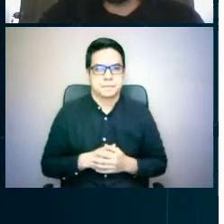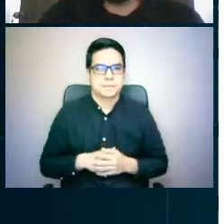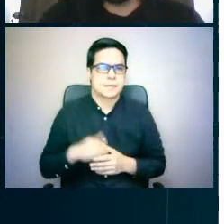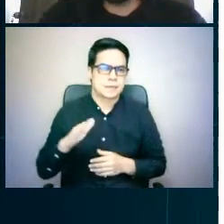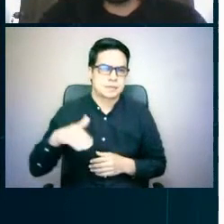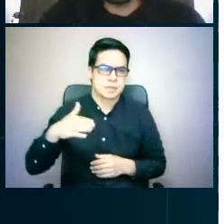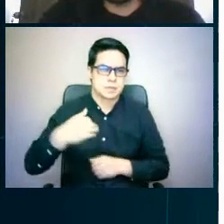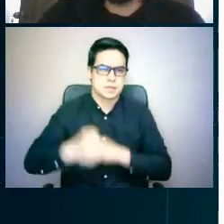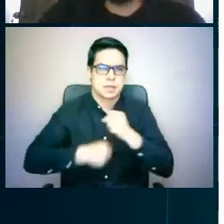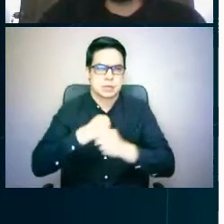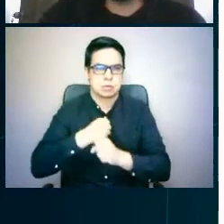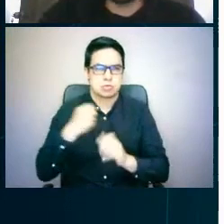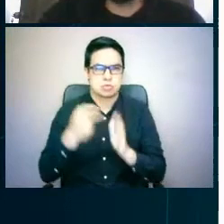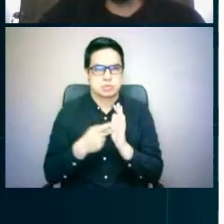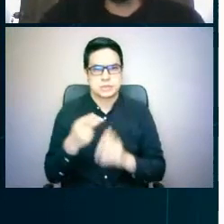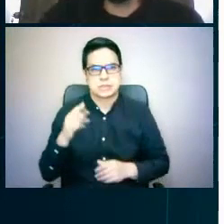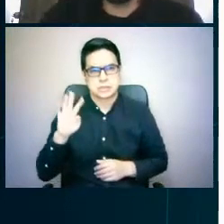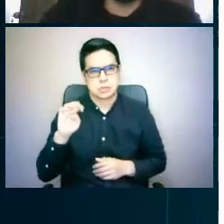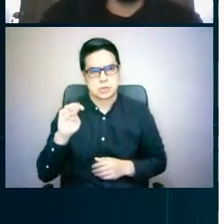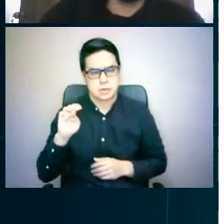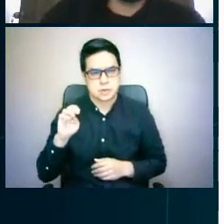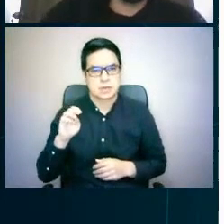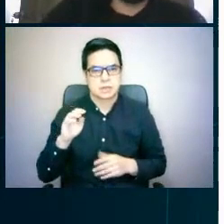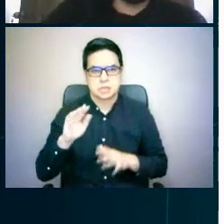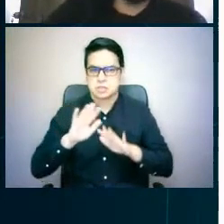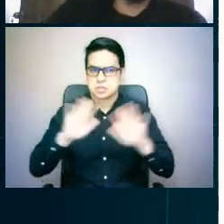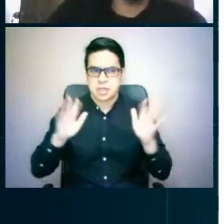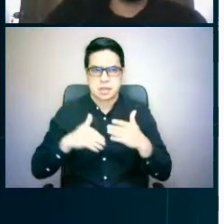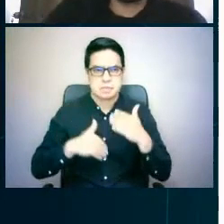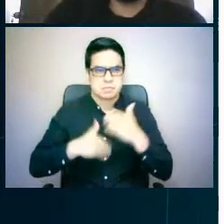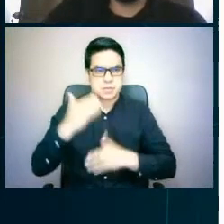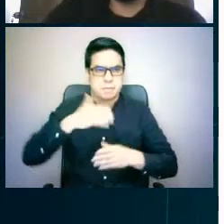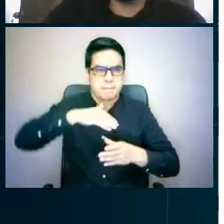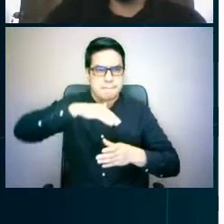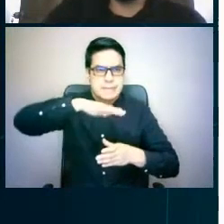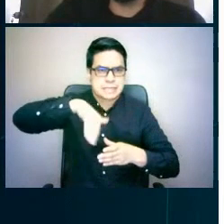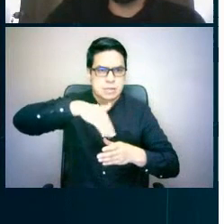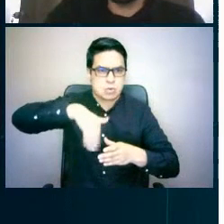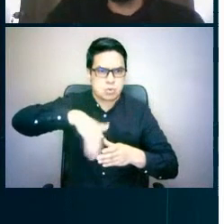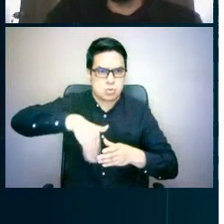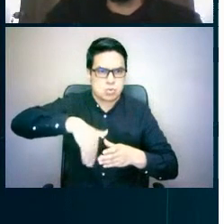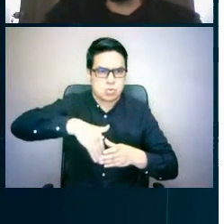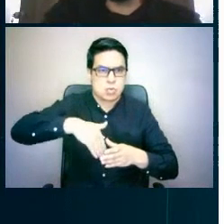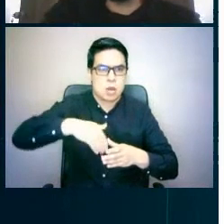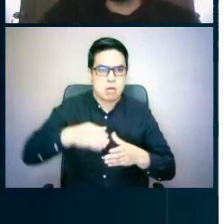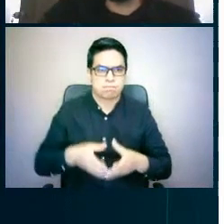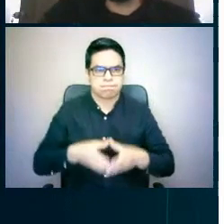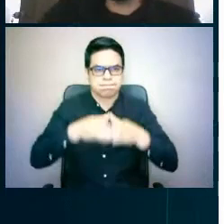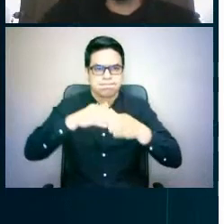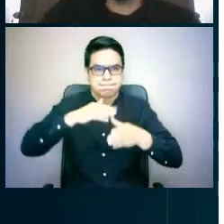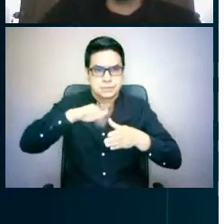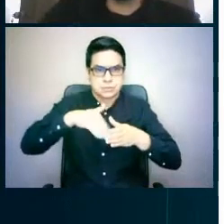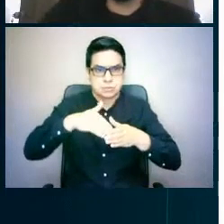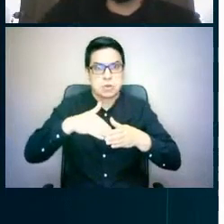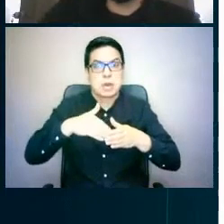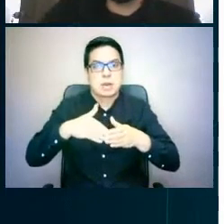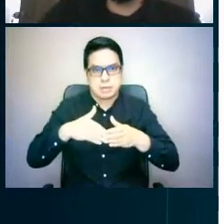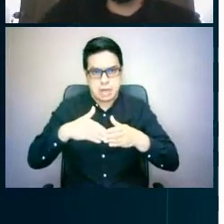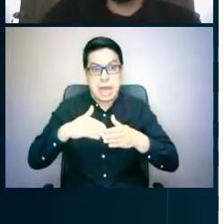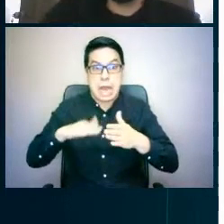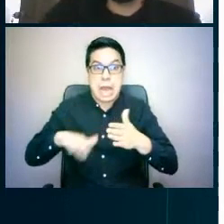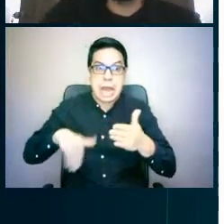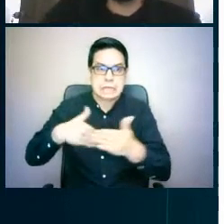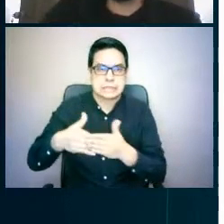se estaba desarrollando la botella de vacío para el nivel de tensión siguiente que sería